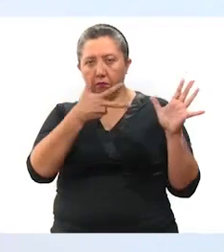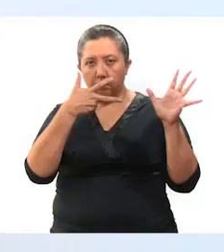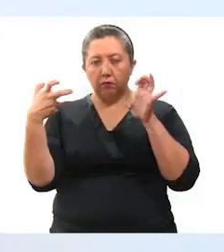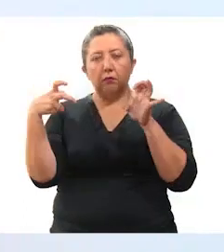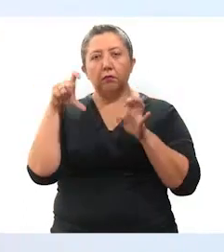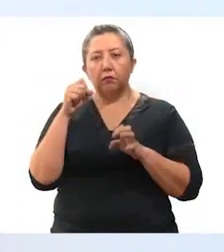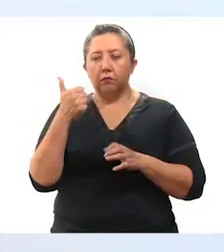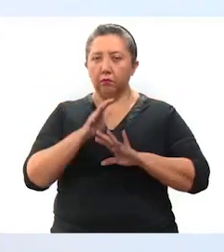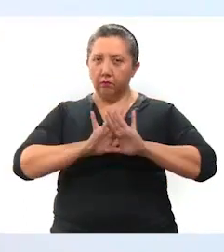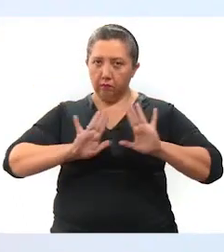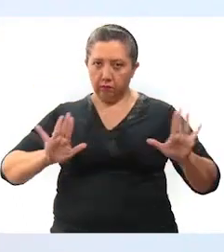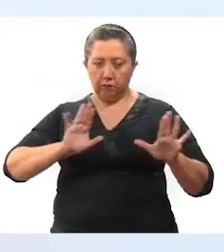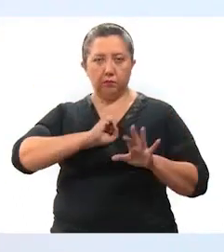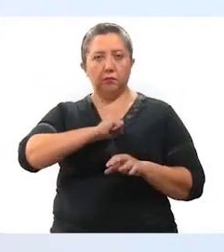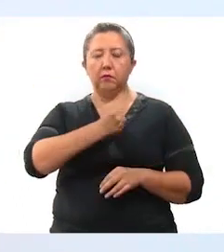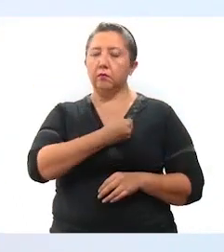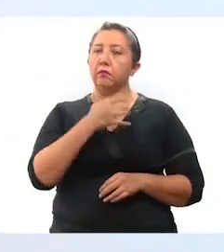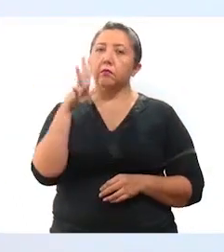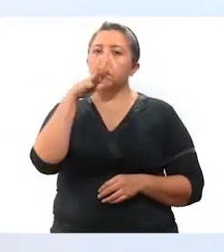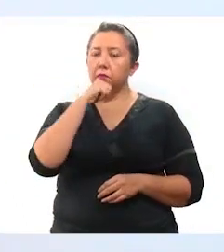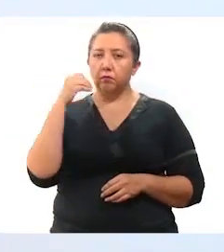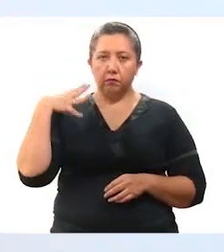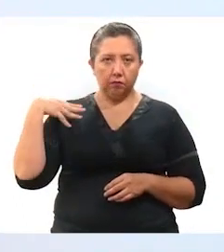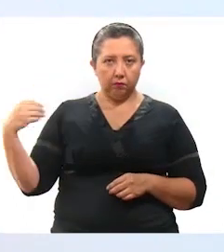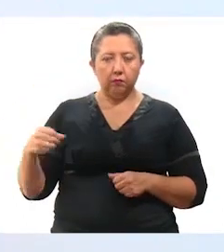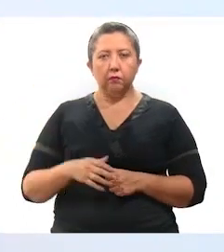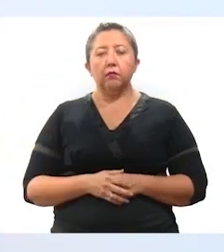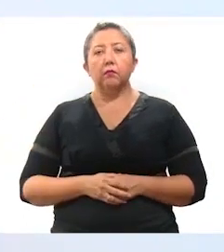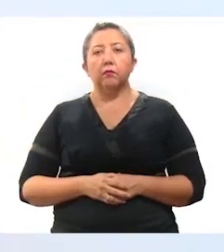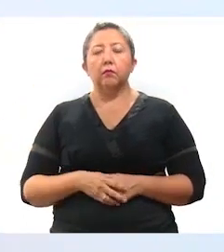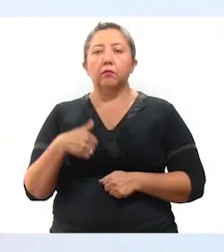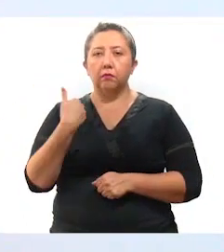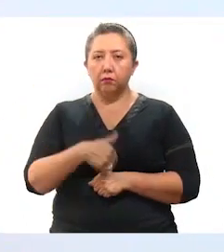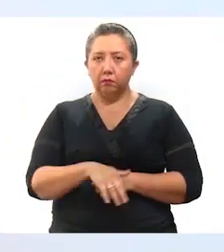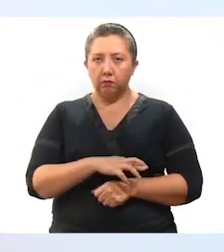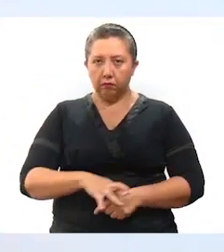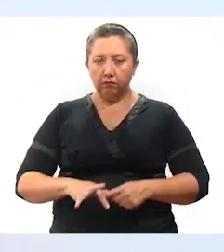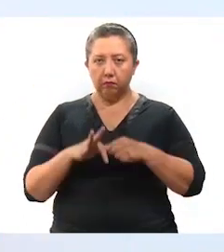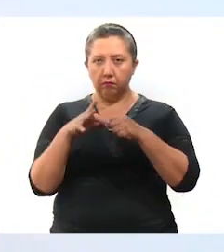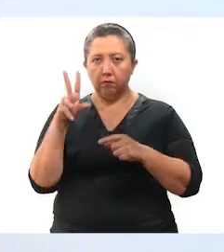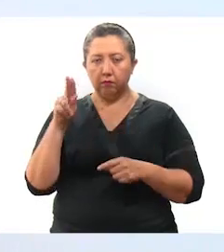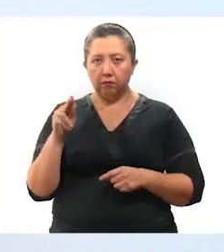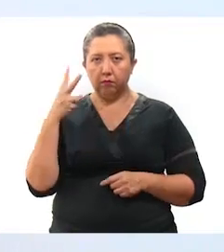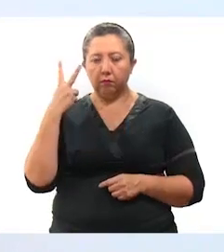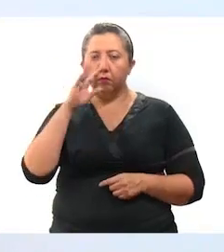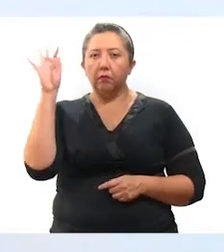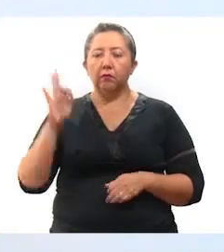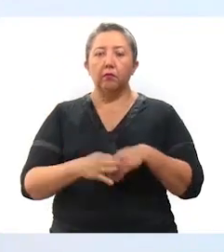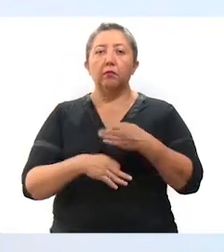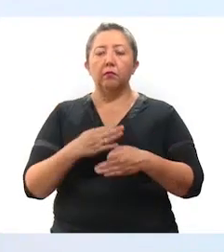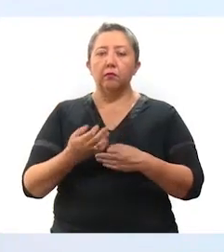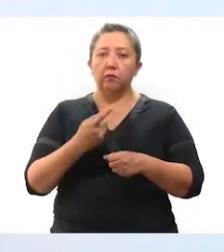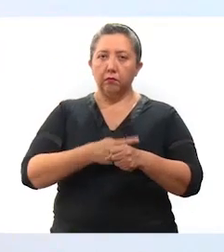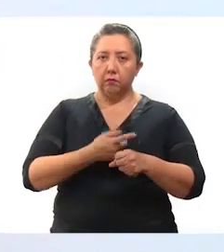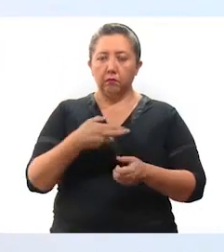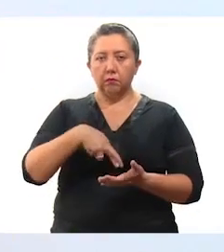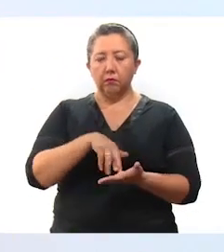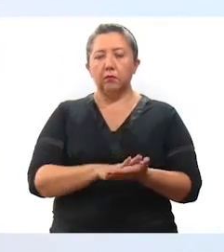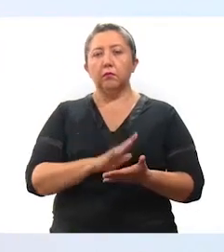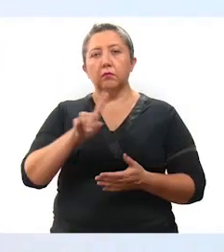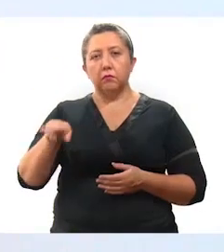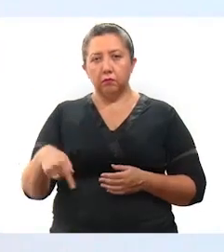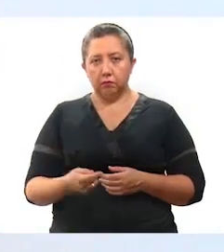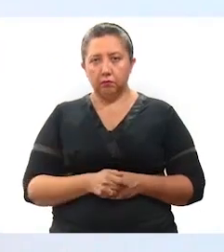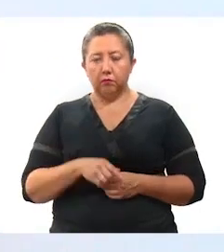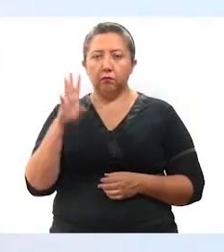81.826 pacientes ya se recuperaron, no presentan síntomas ni pueden contagiar. Esta cifra representa el 82% del total de contagios registrados,